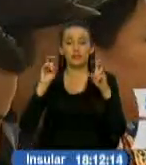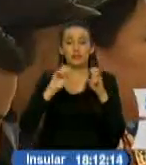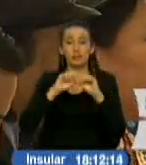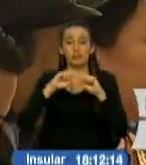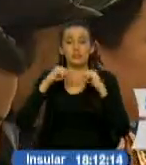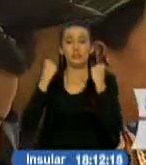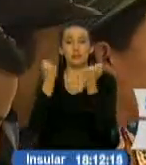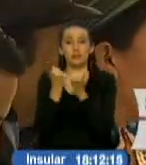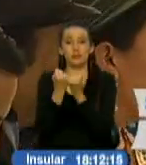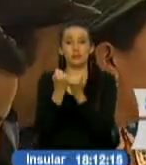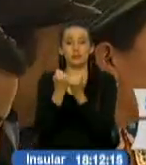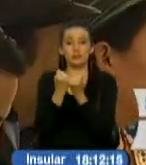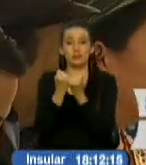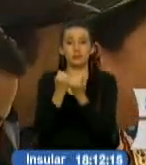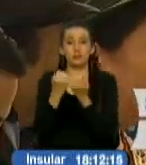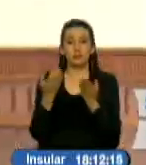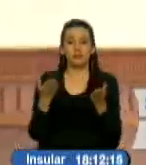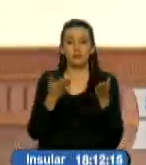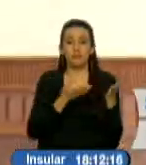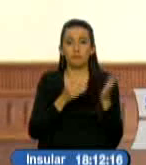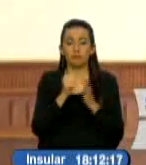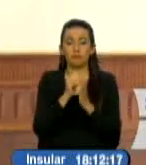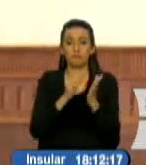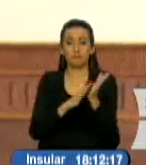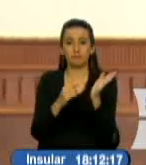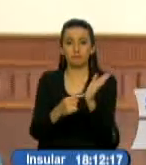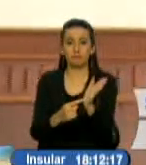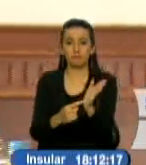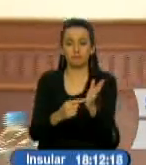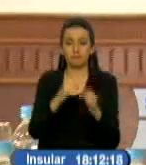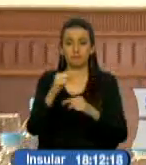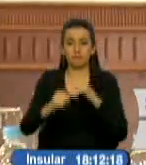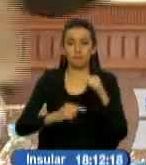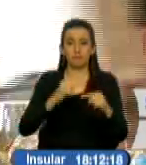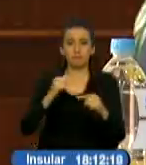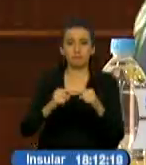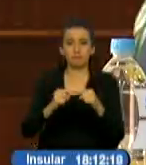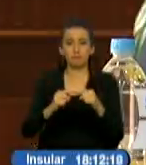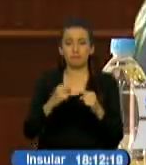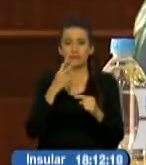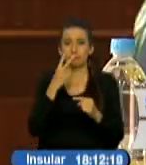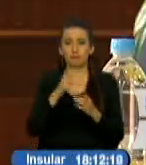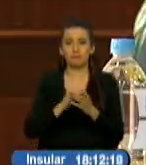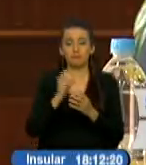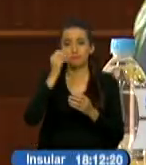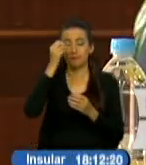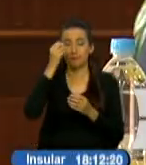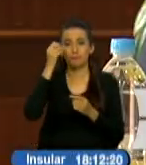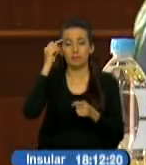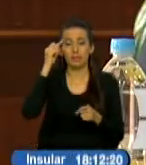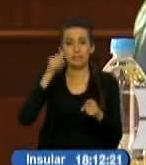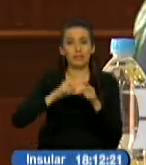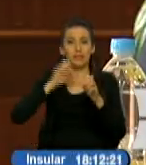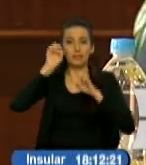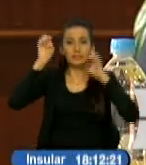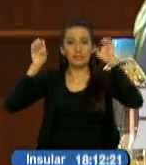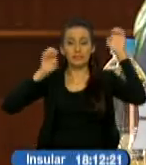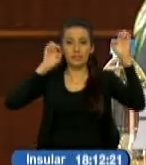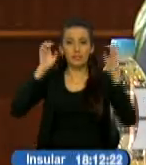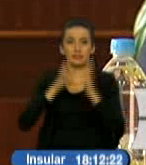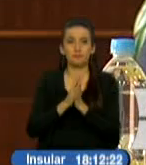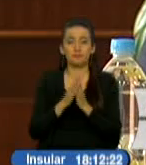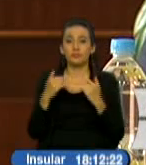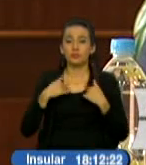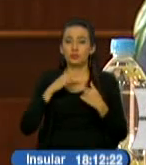propuesta de diálogo planteada por el mandatario electo, más aún cuando prevalece la coherencia política. Nuestro destino es estar juntos,